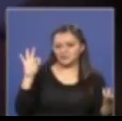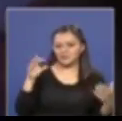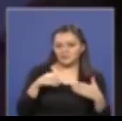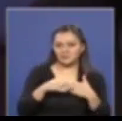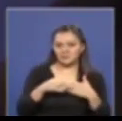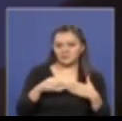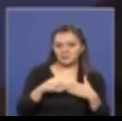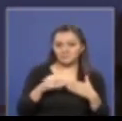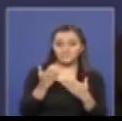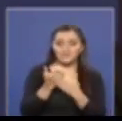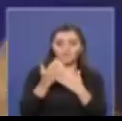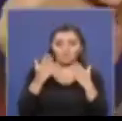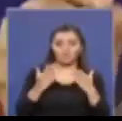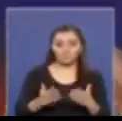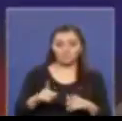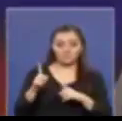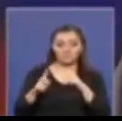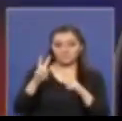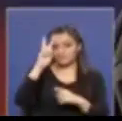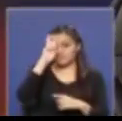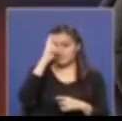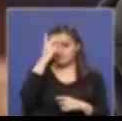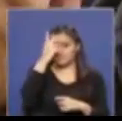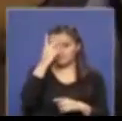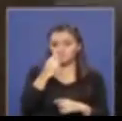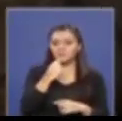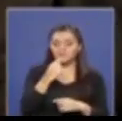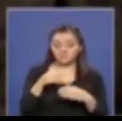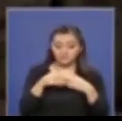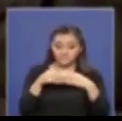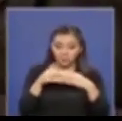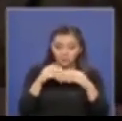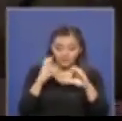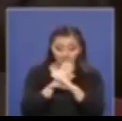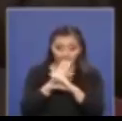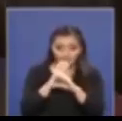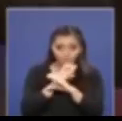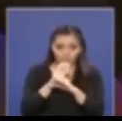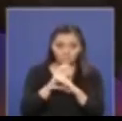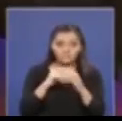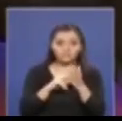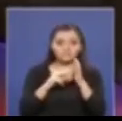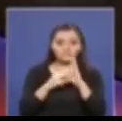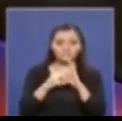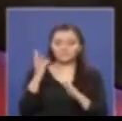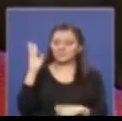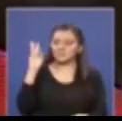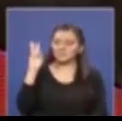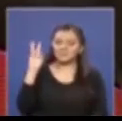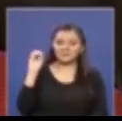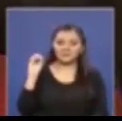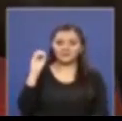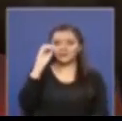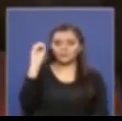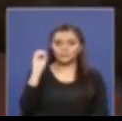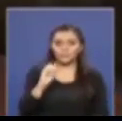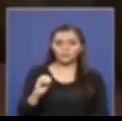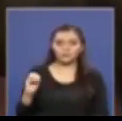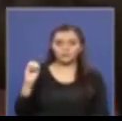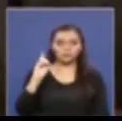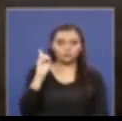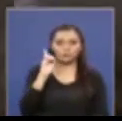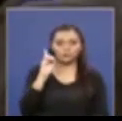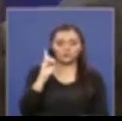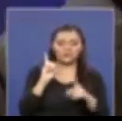que muchos economistas se equivocan. En verdad, para calcular el nuevo precio en dólares, no es 60% de 100, no.